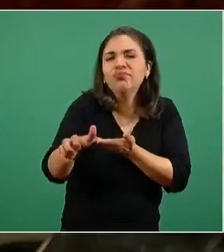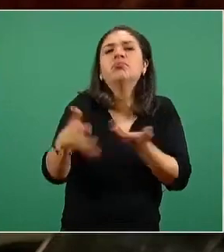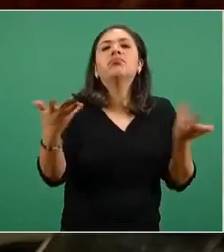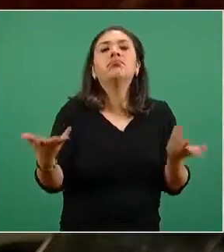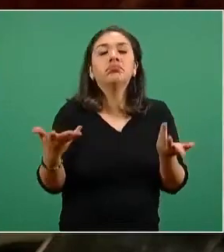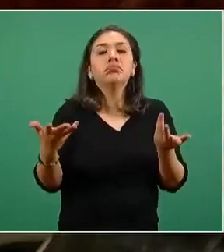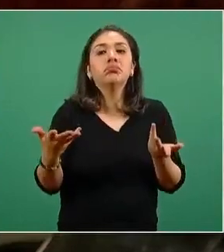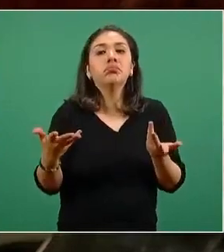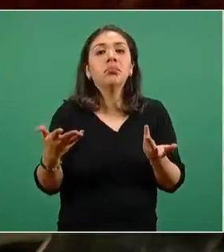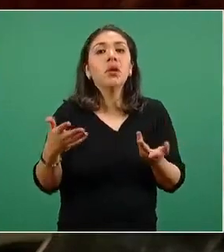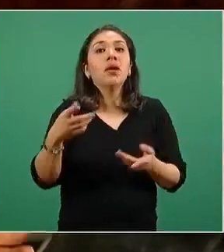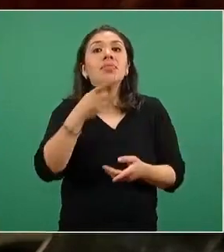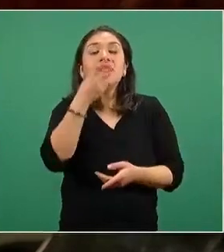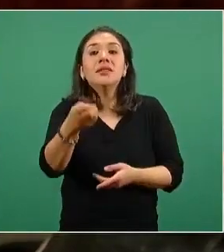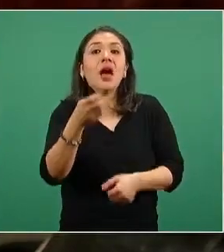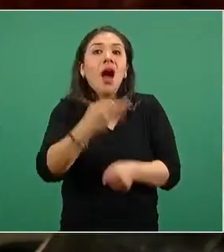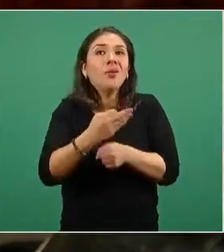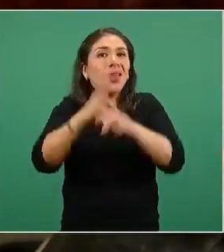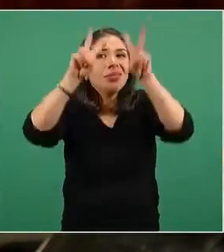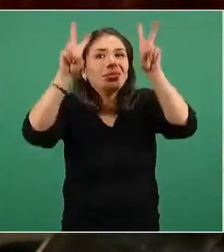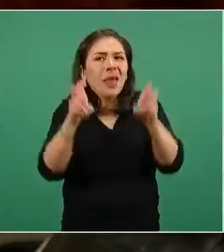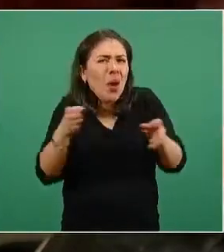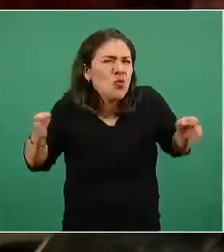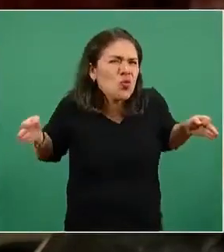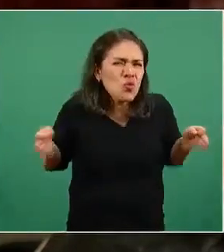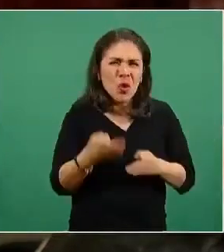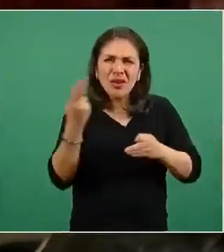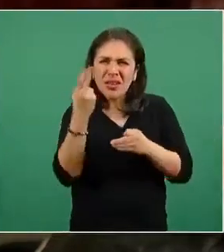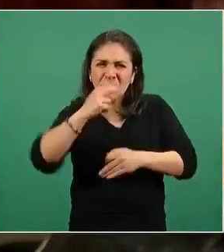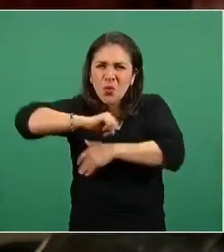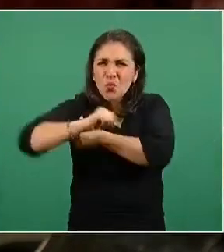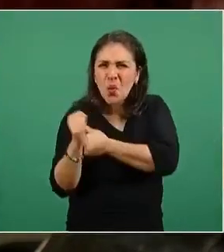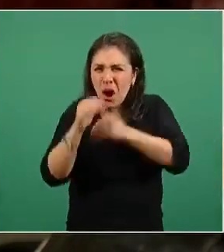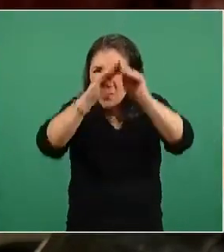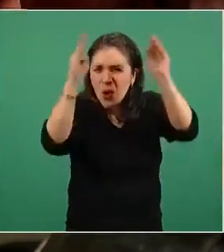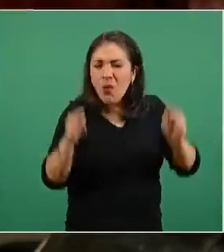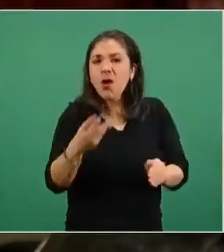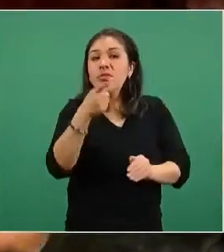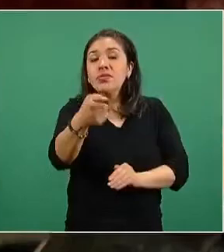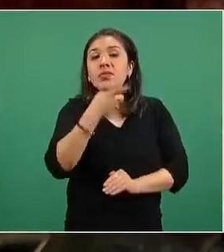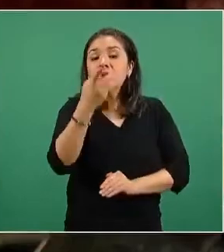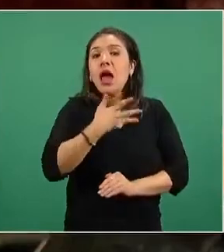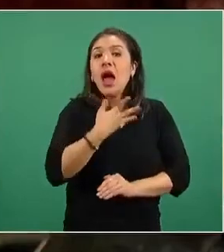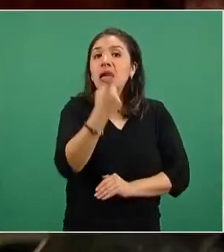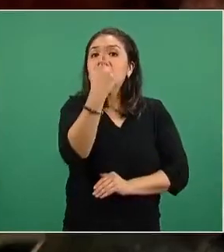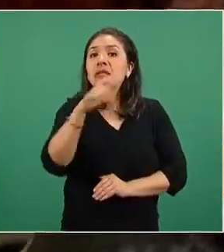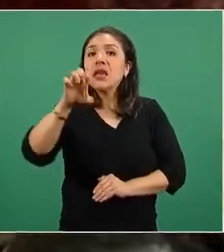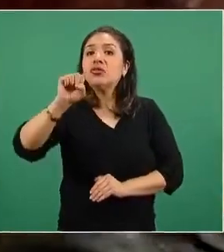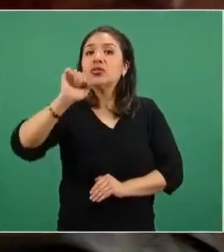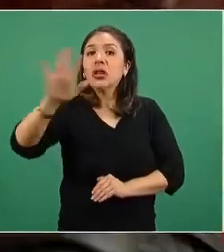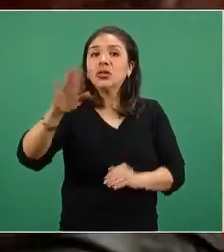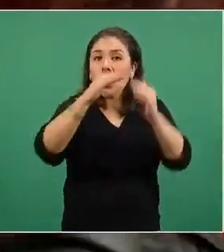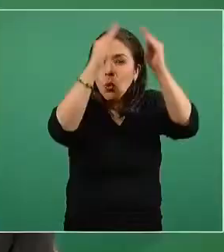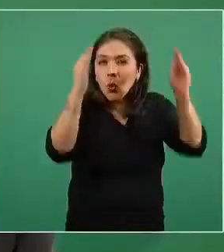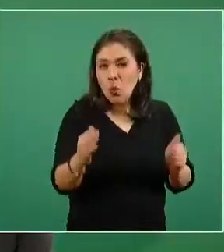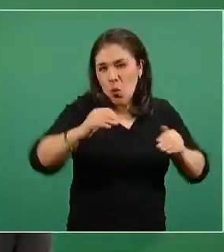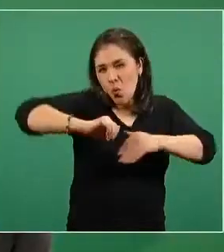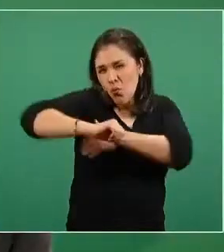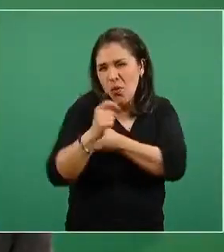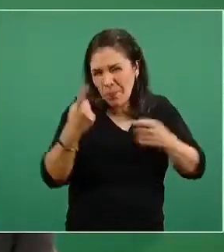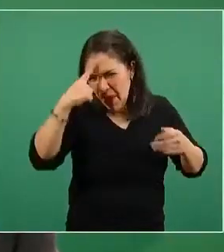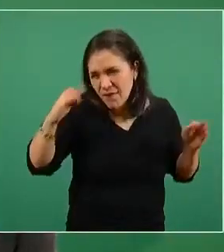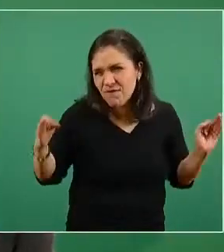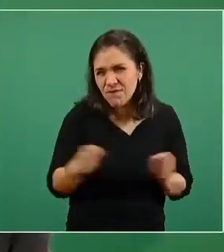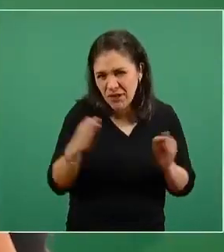reto de la ultracongelación, ¿cómo está? Usted hablaba de que había 165 ultracongeladores a nivel nacional. Por favor. Con mucho